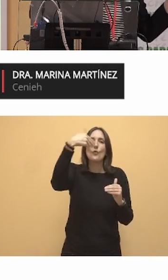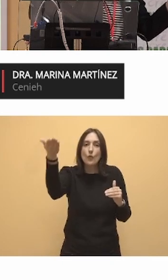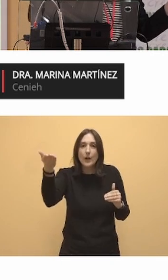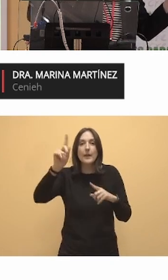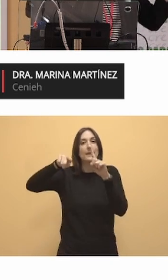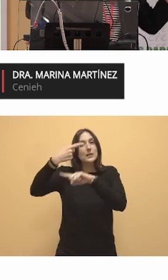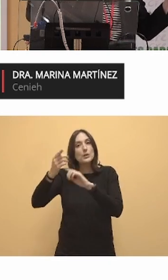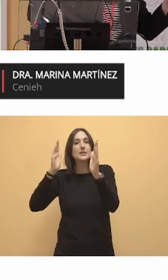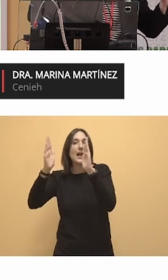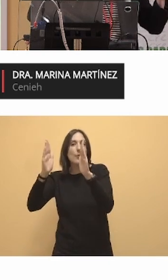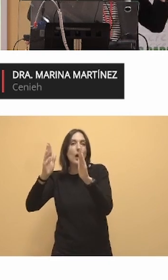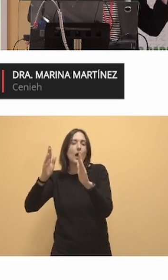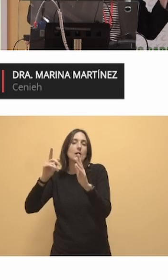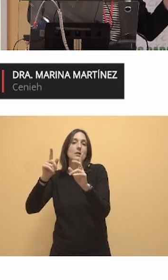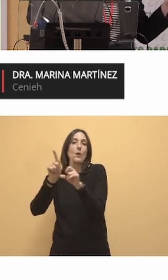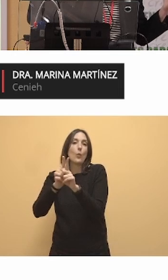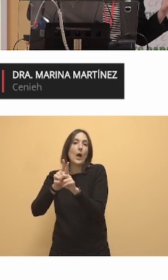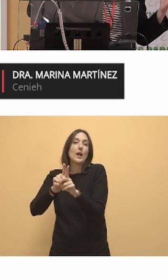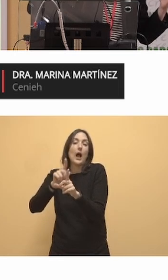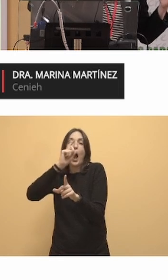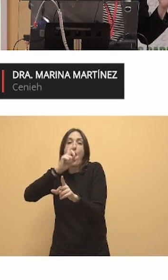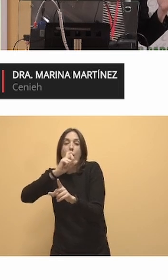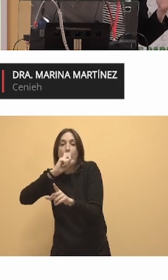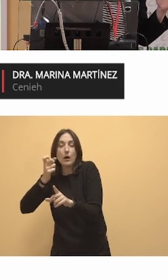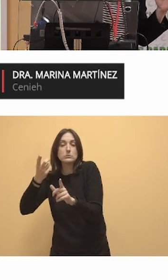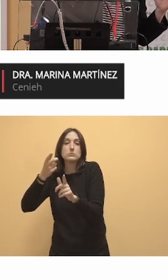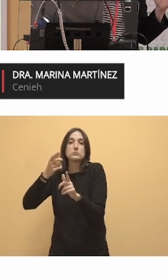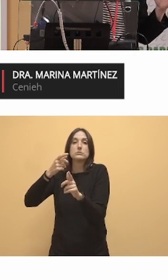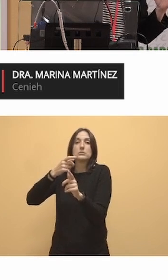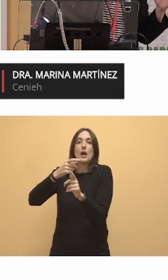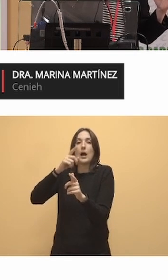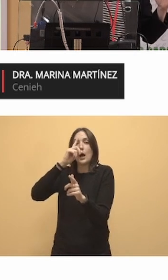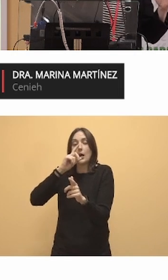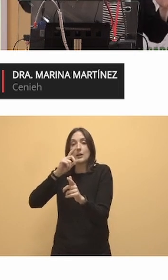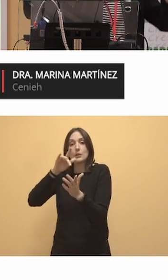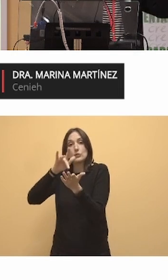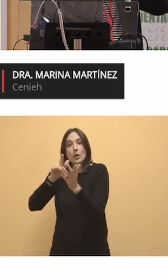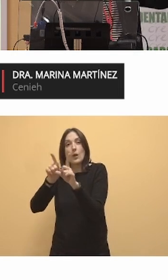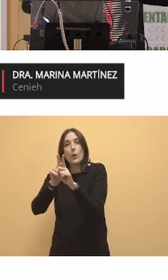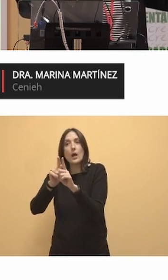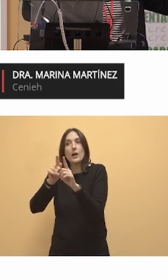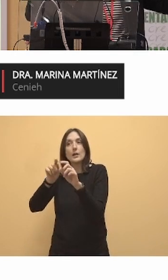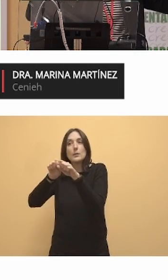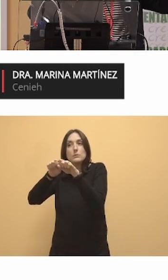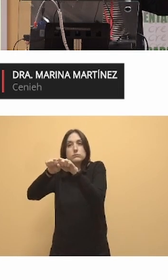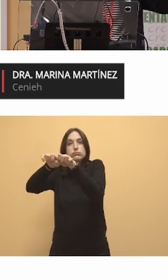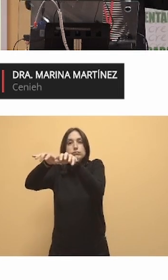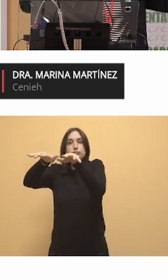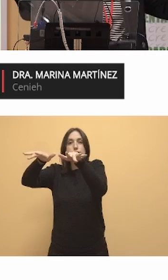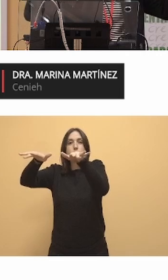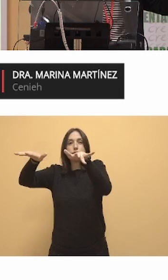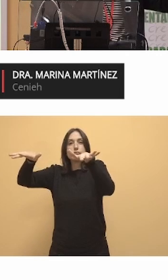un periodo cronológico determinado, esas poblaciones se fueron y se